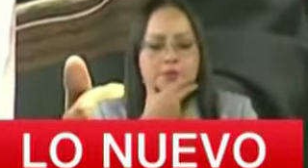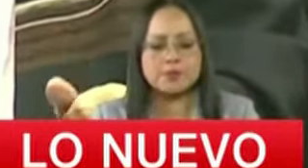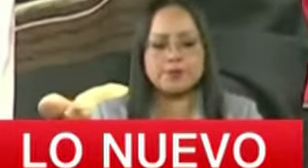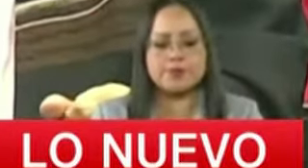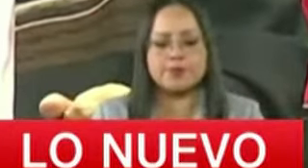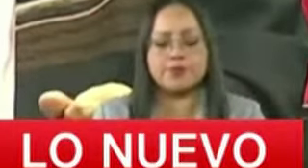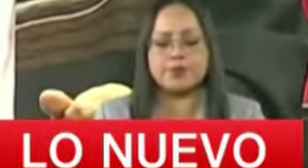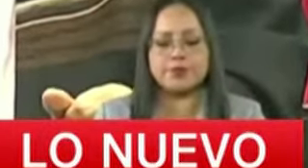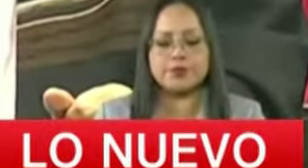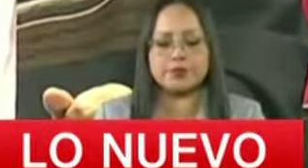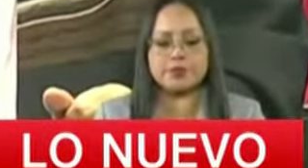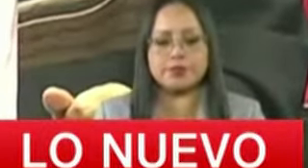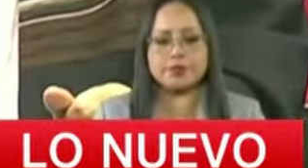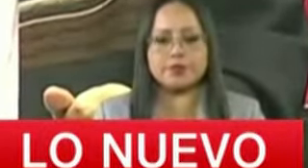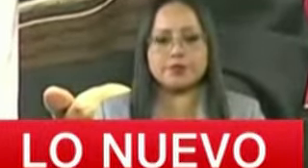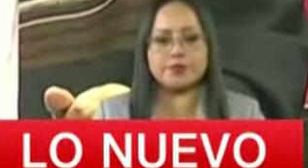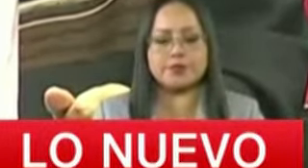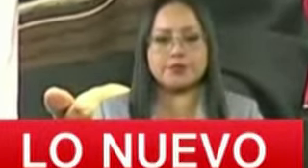diputados.